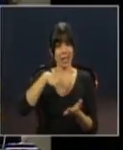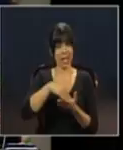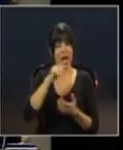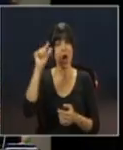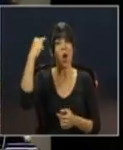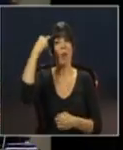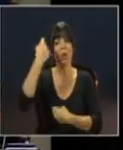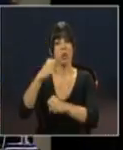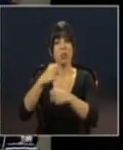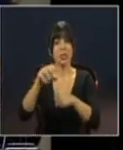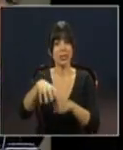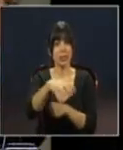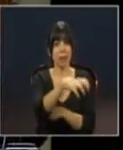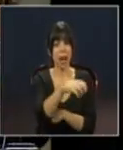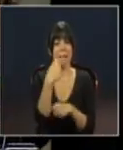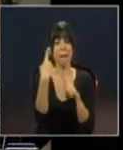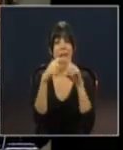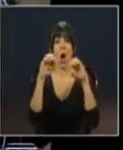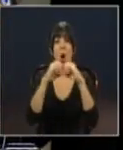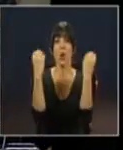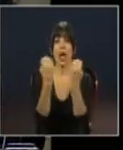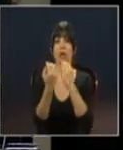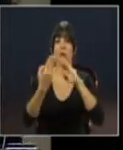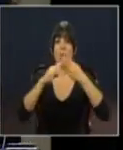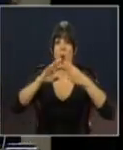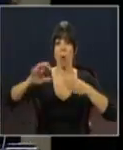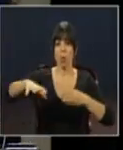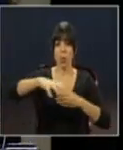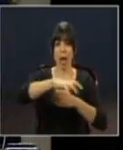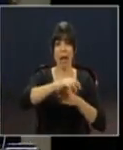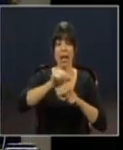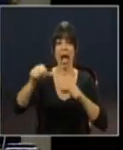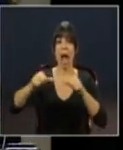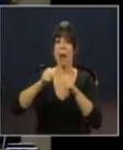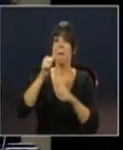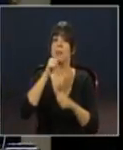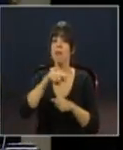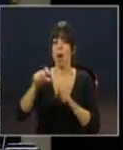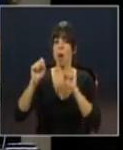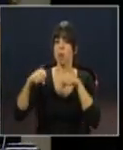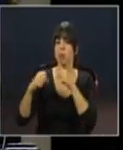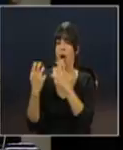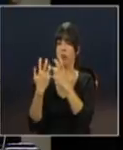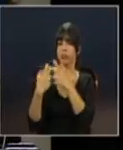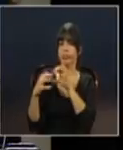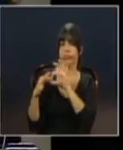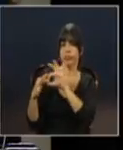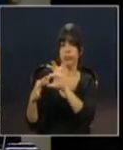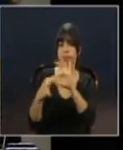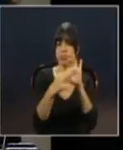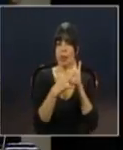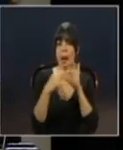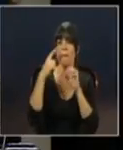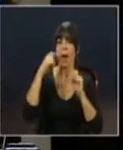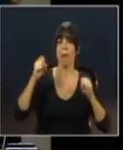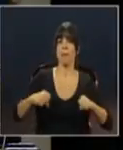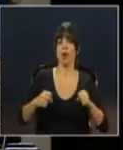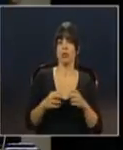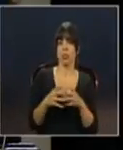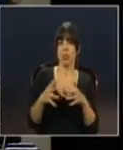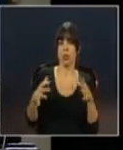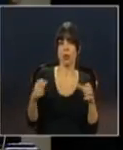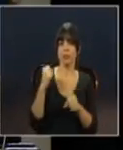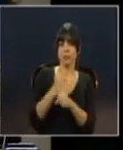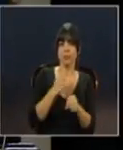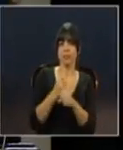gobiernos municipales, las organizaciones comunales y el sector privado puedan articularse con el fin de multiplicar sus capacidades en